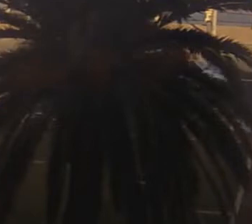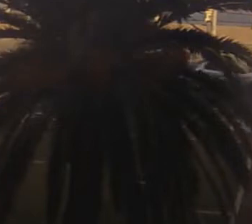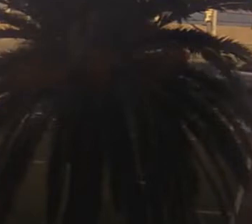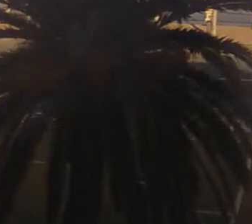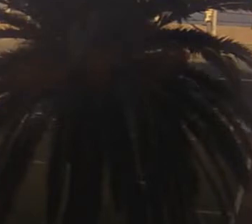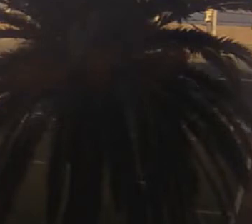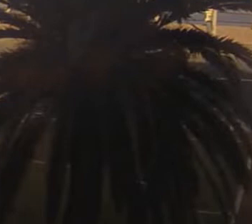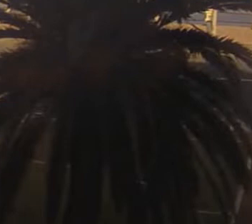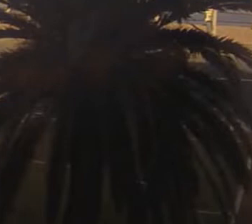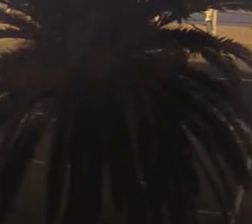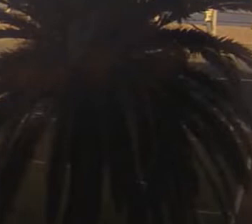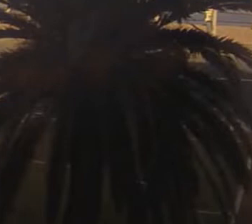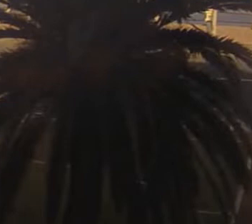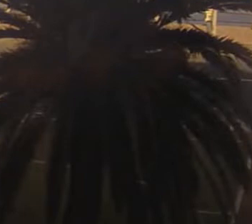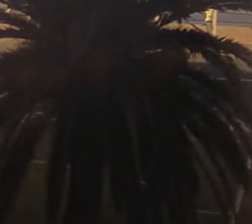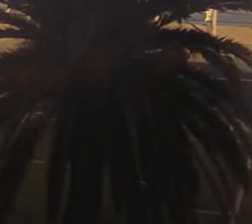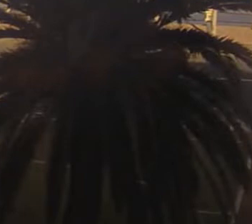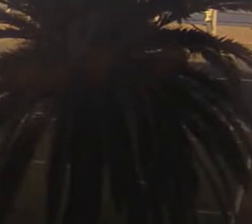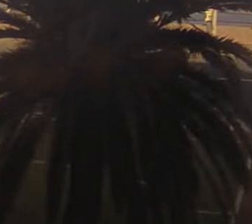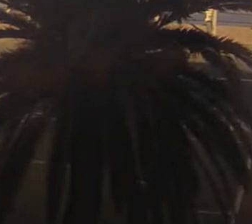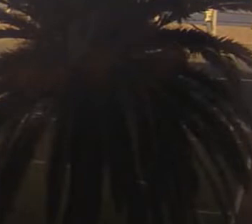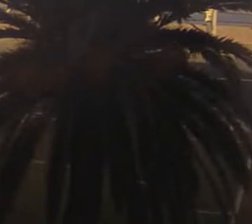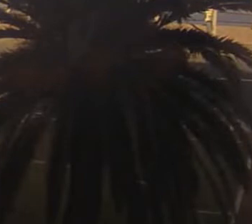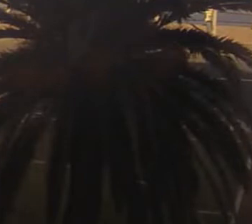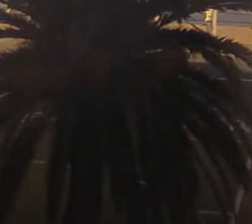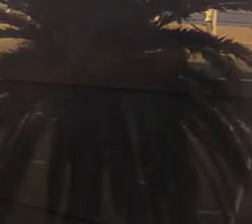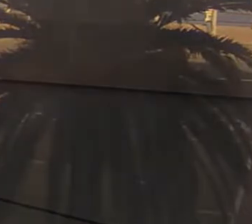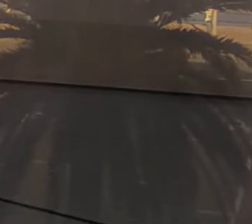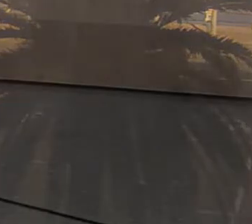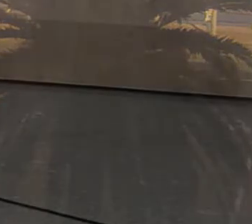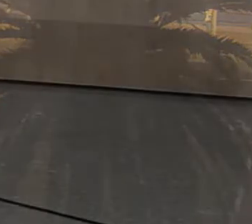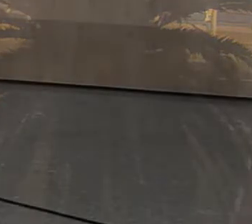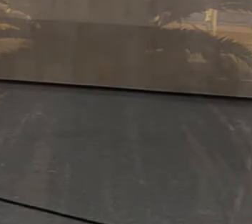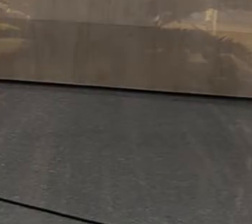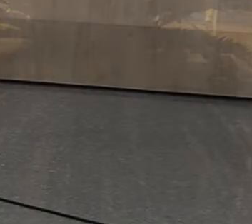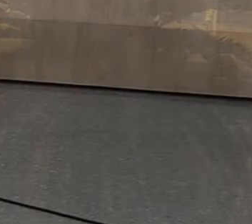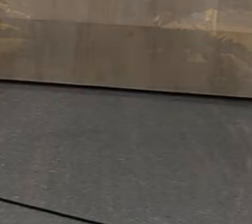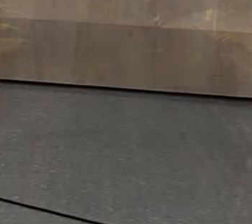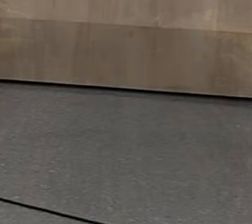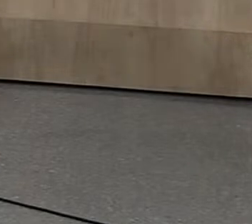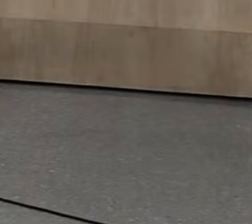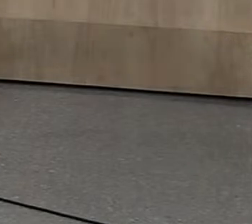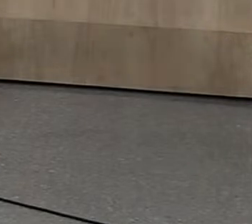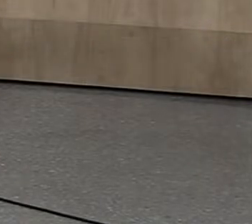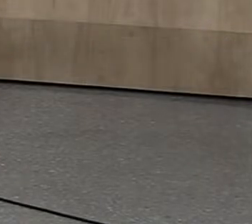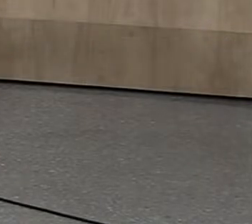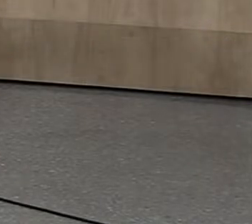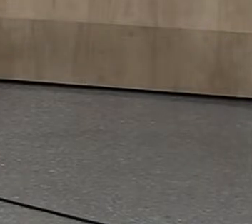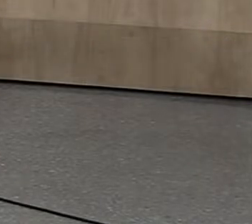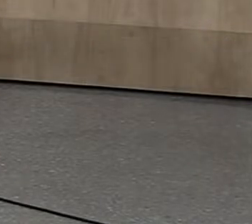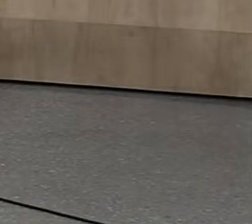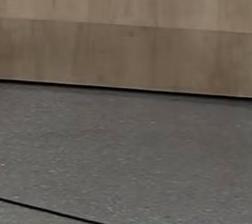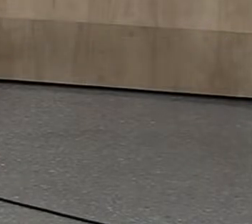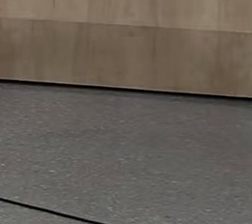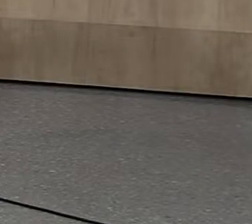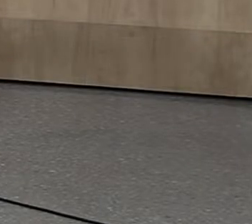de la tarde que nos vimos y esa boca que no paraba de hablar